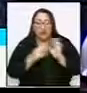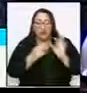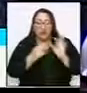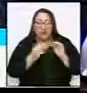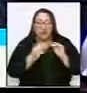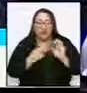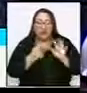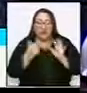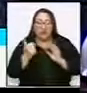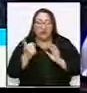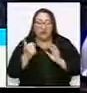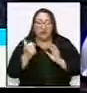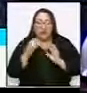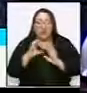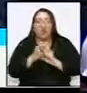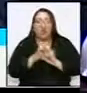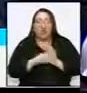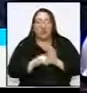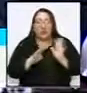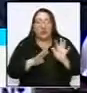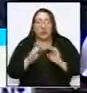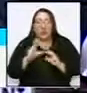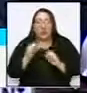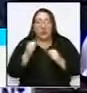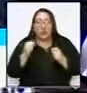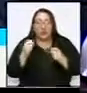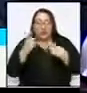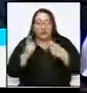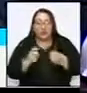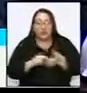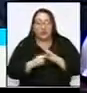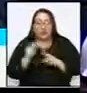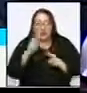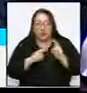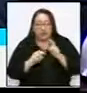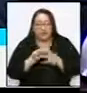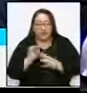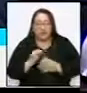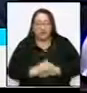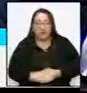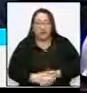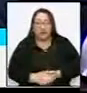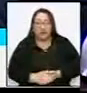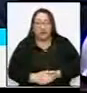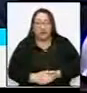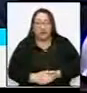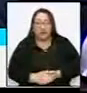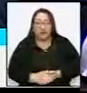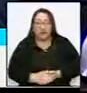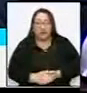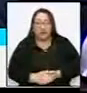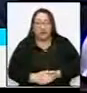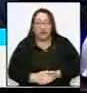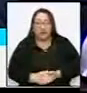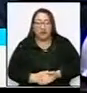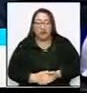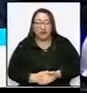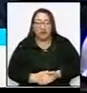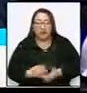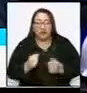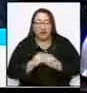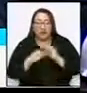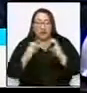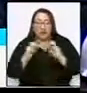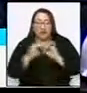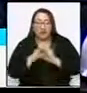93, el sistema democrático tiene que calificarse como un sistema constitucional, democrático y social